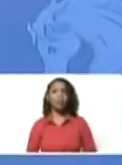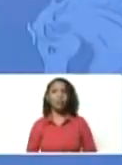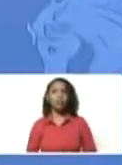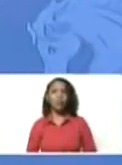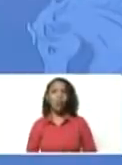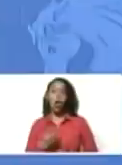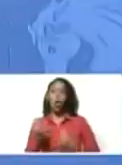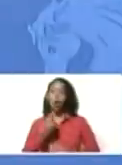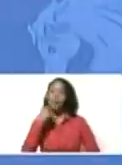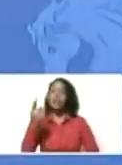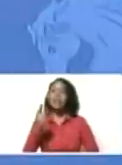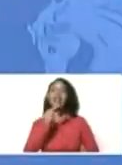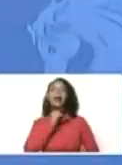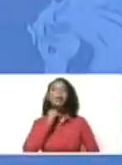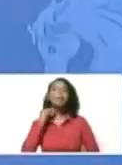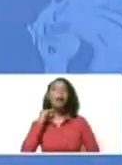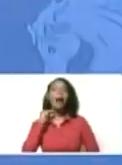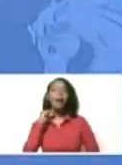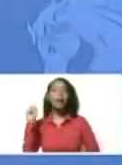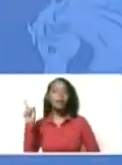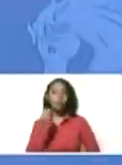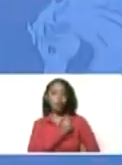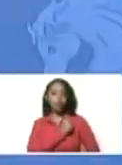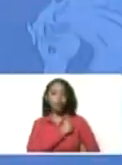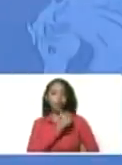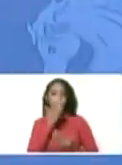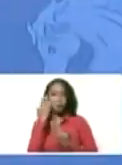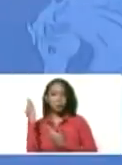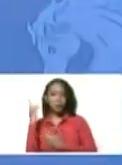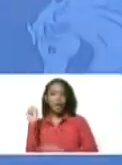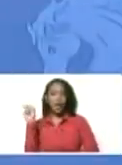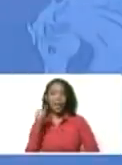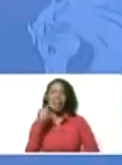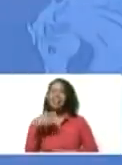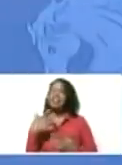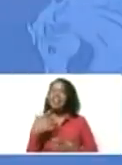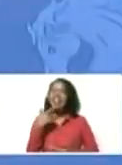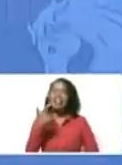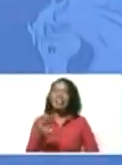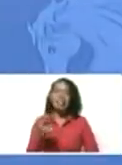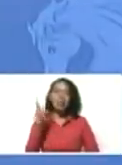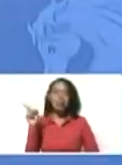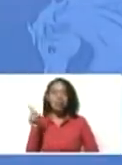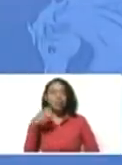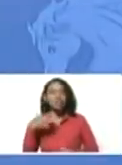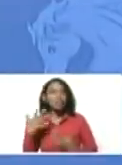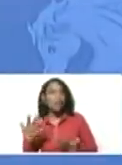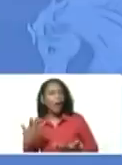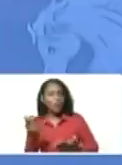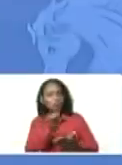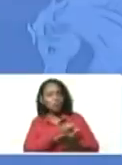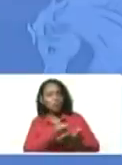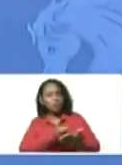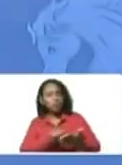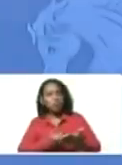Como decía el padre Numa Molina, ¿qué estaría diciendo y qué estaría